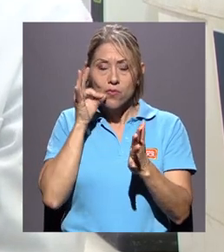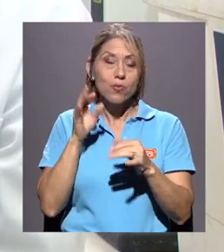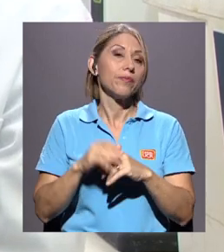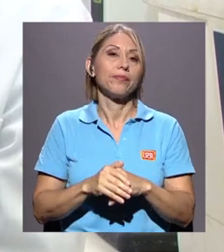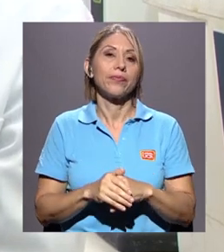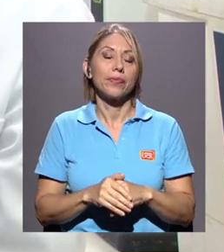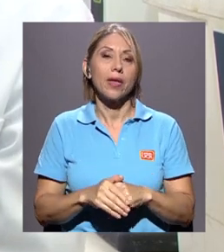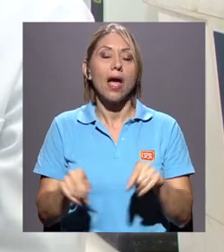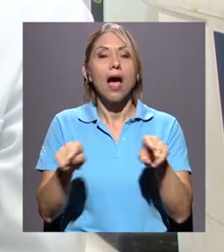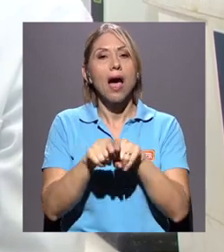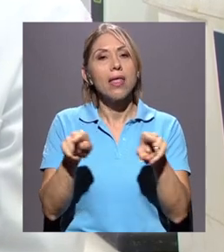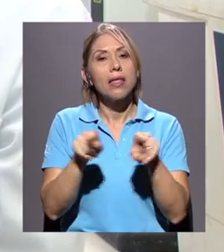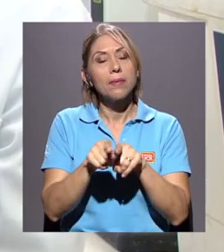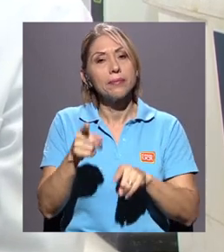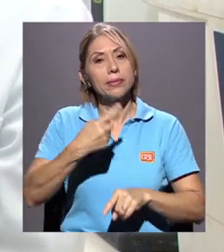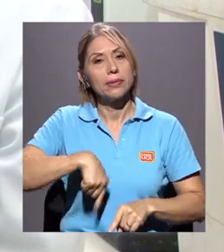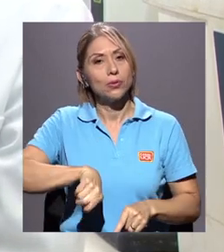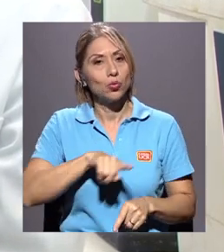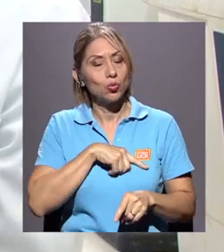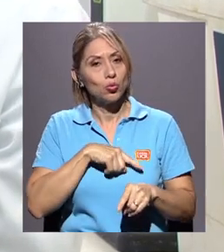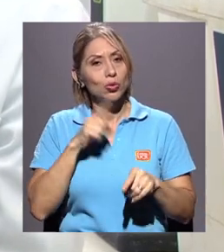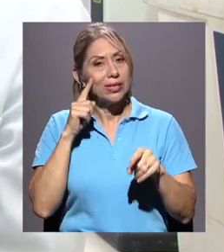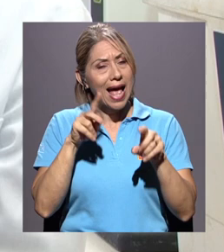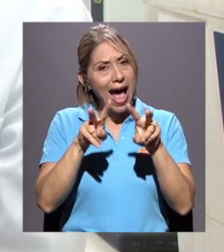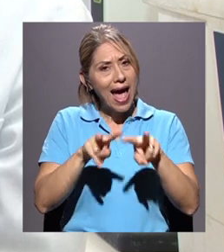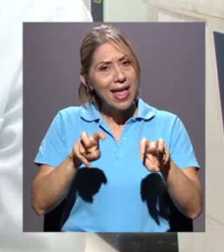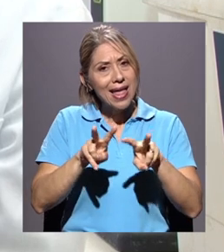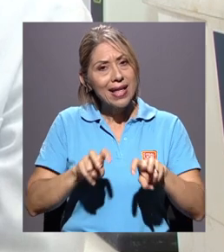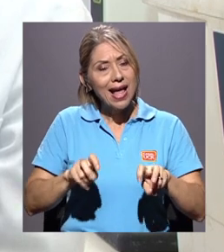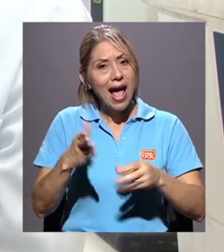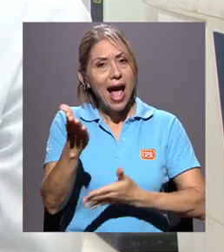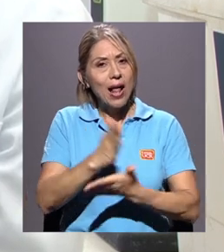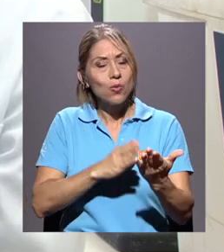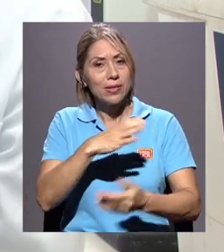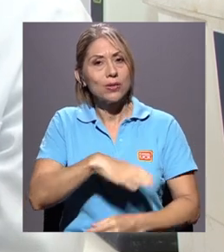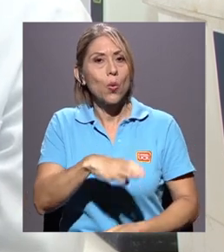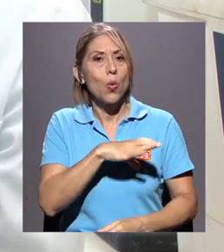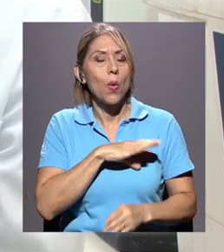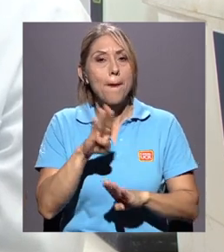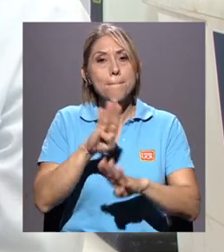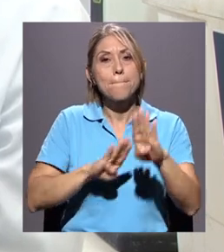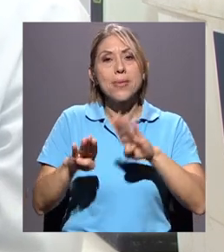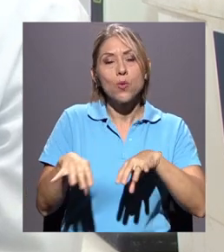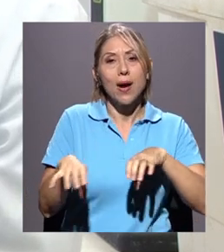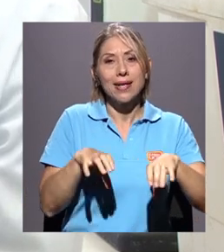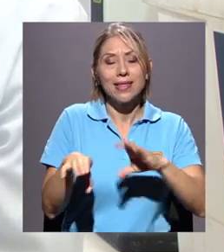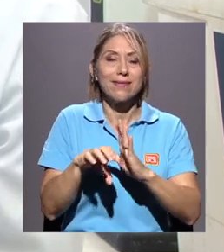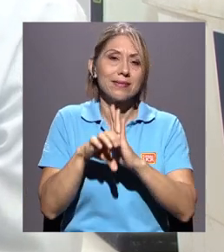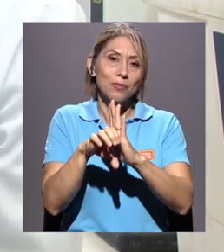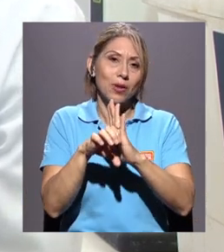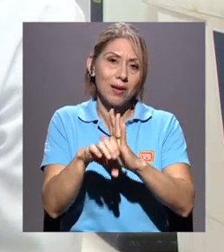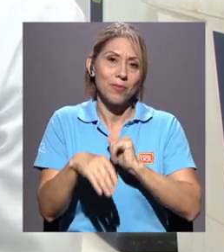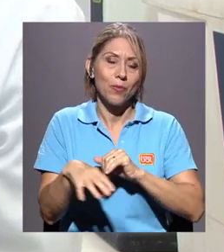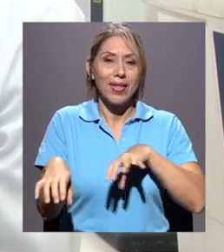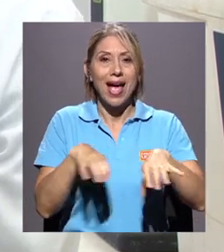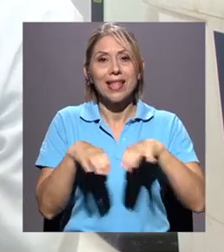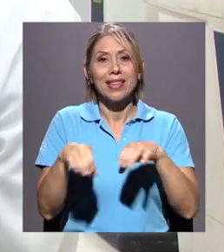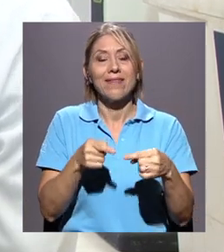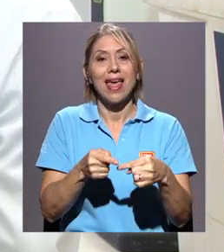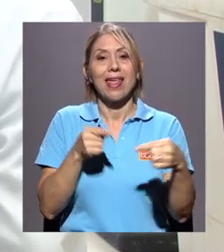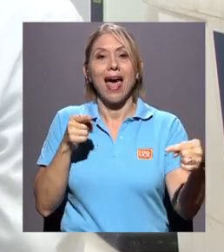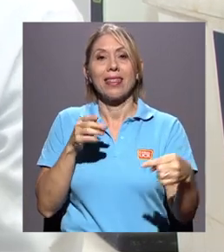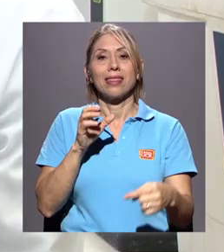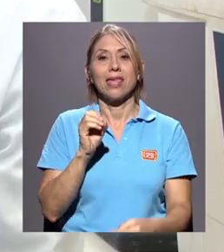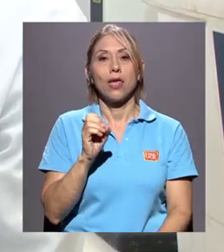además analizamos también algunas propiedades bioactivas, como por ejemplo la actividad antioxidante que